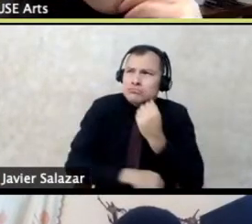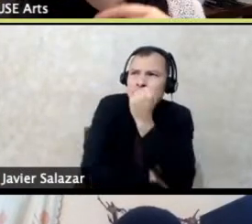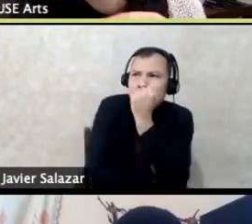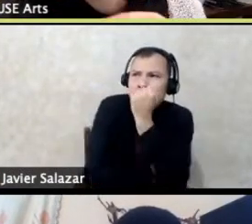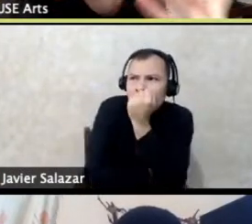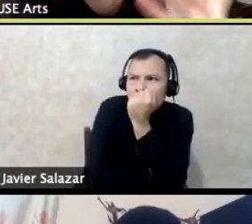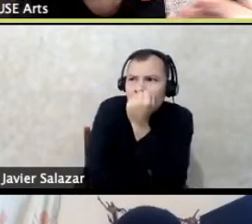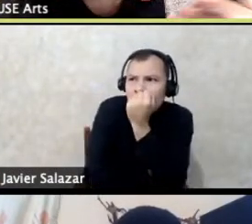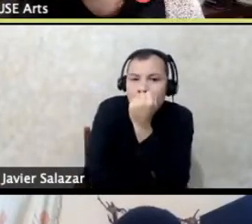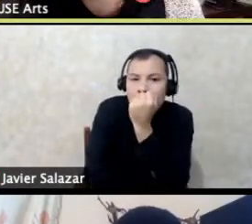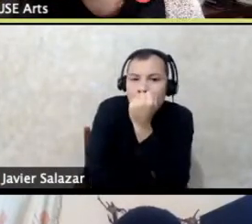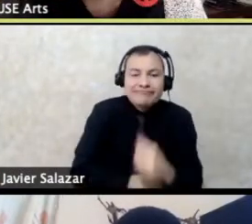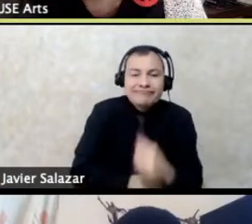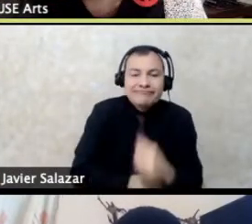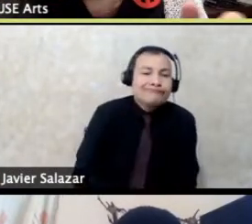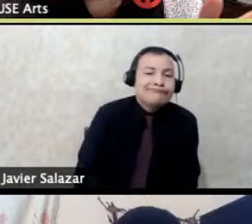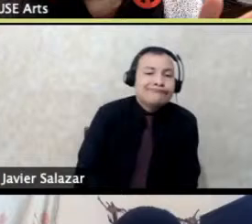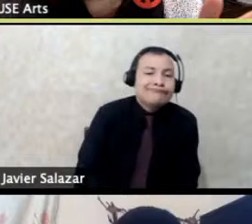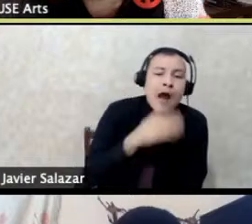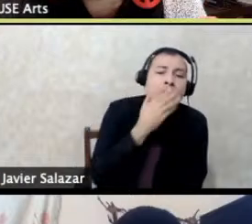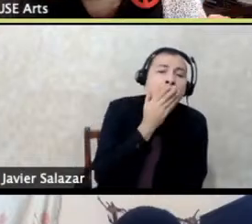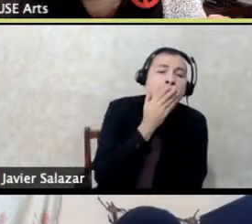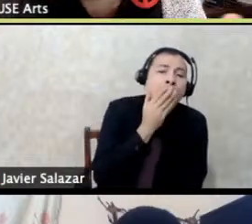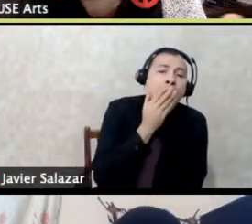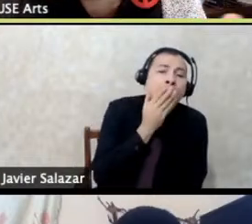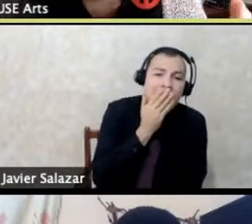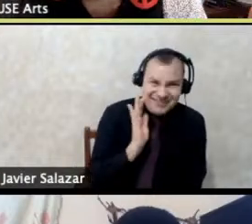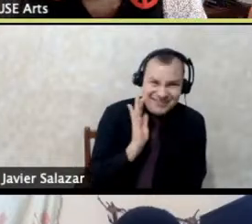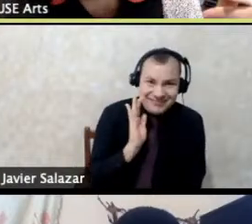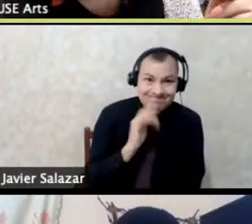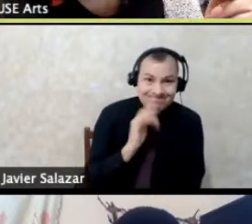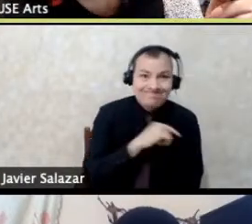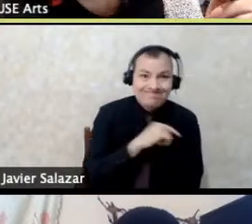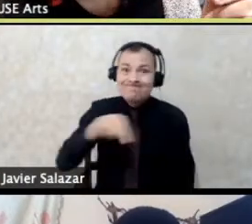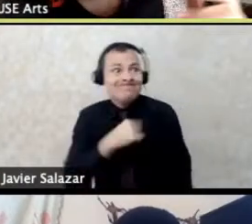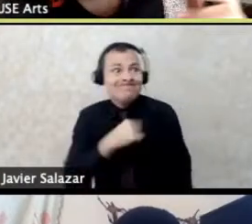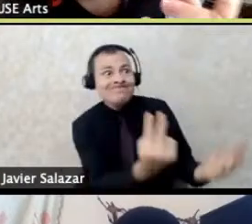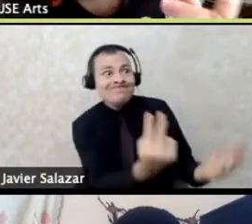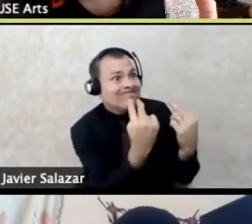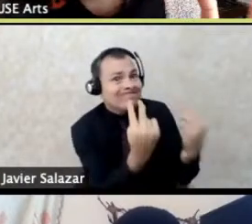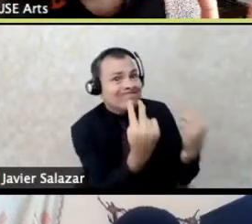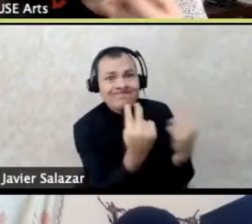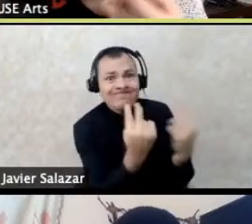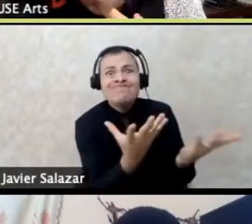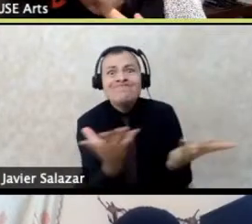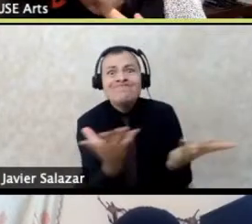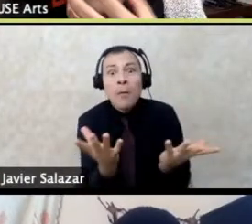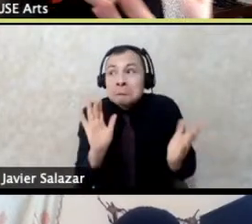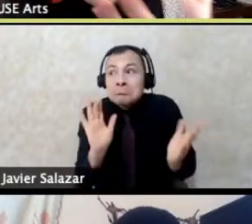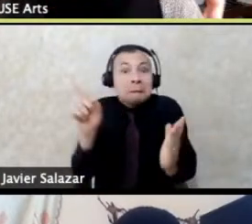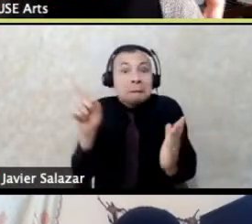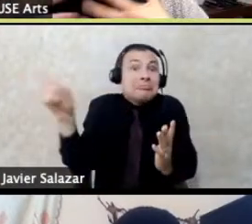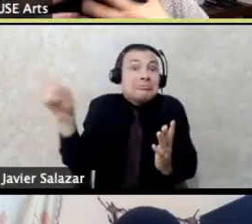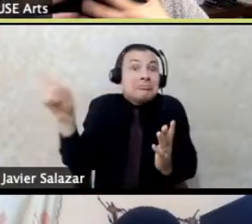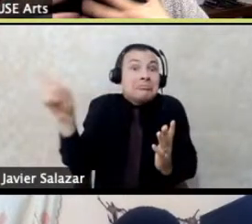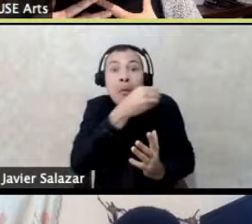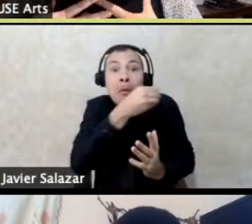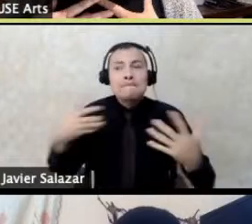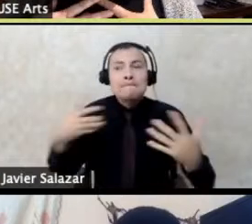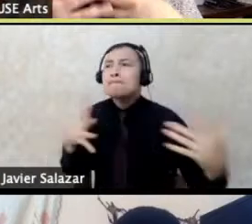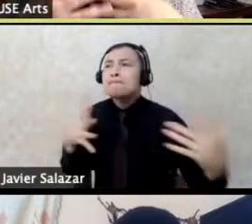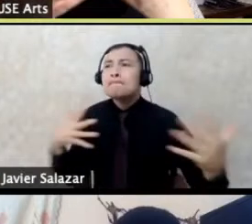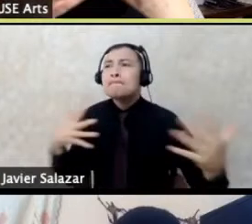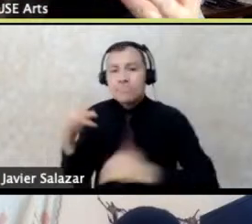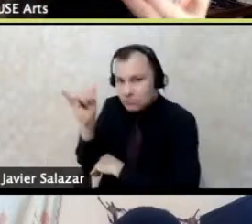recibiendo unos likes o unos comentarios, pero que no nos permitía recibir en esencia lo que la audiencia nos